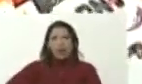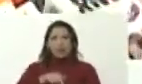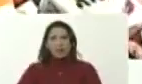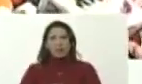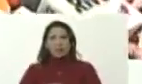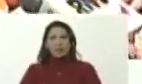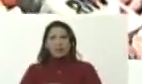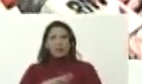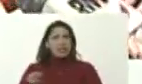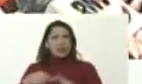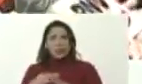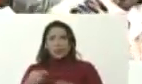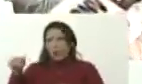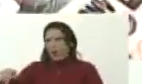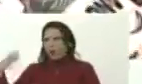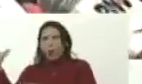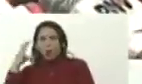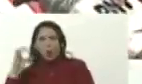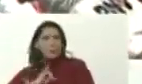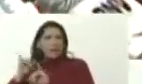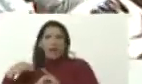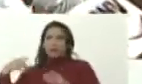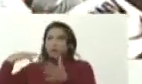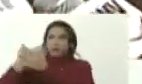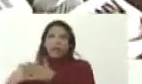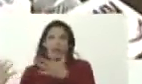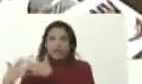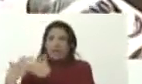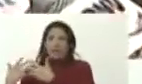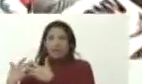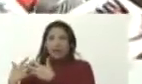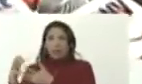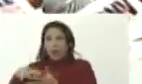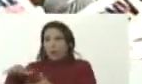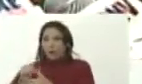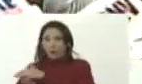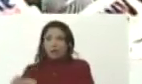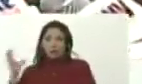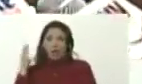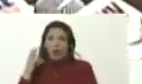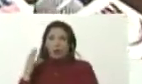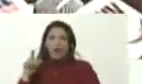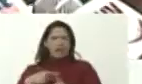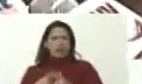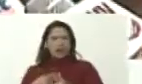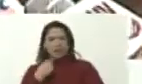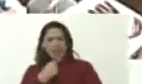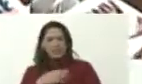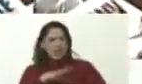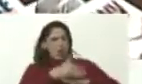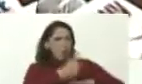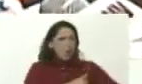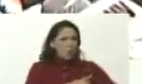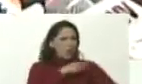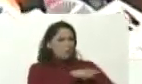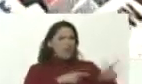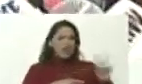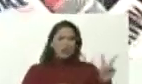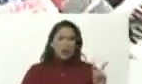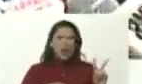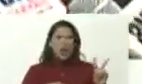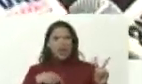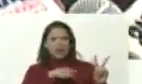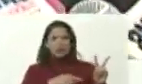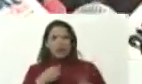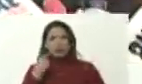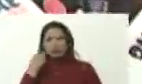guerra. Querer atribuirle los problemas de Colombia a Venezuela es una soberana, no solo una soberana estupidez, sino un descaro de